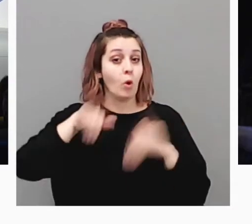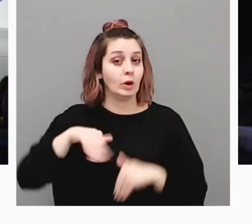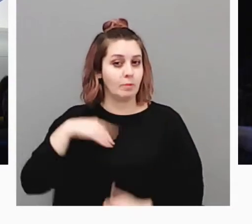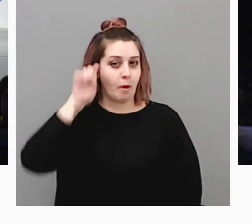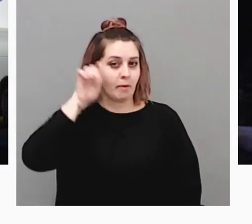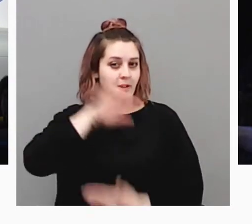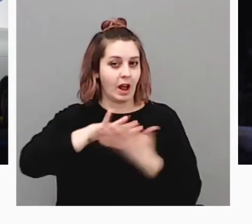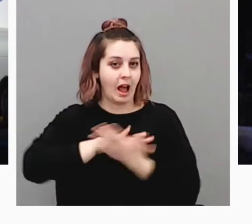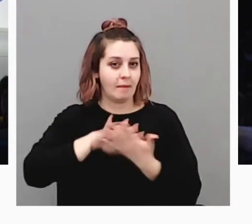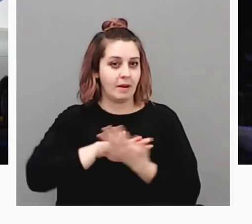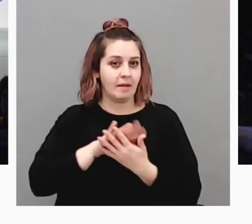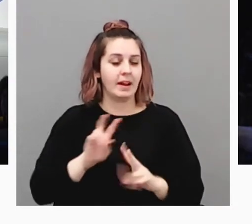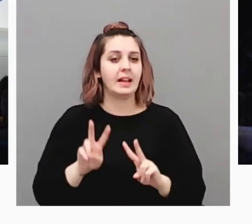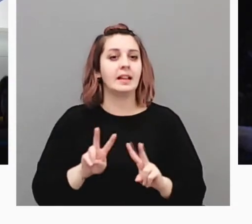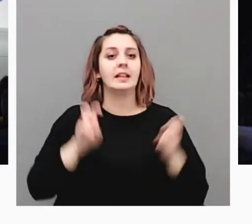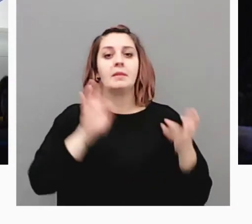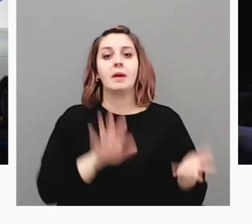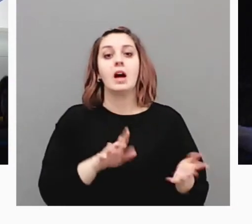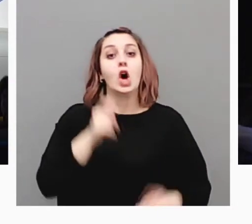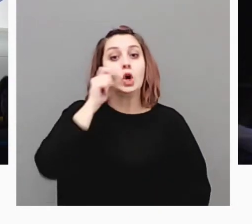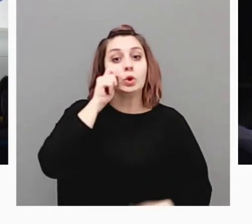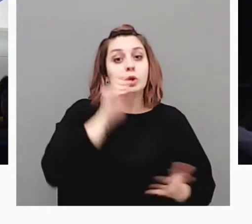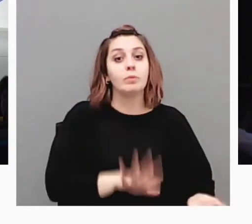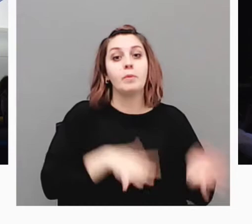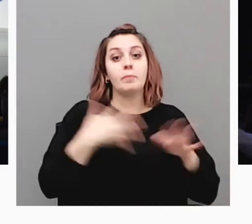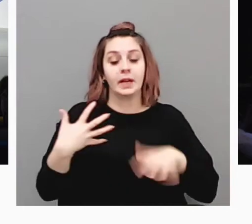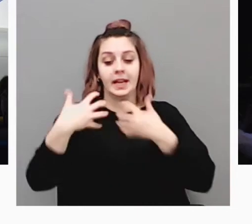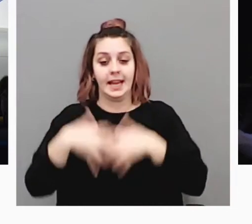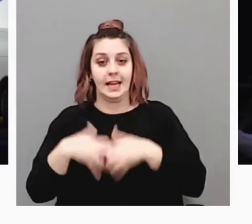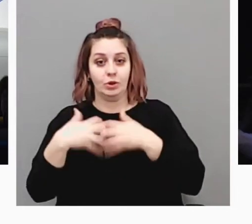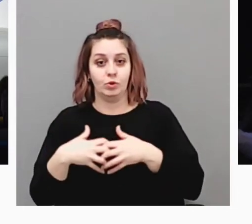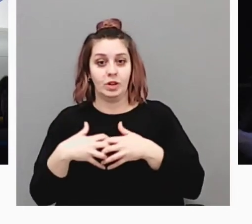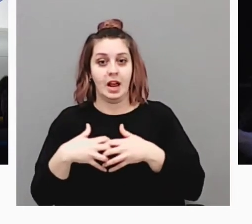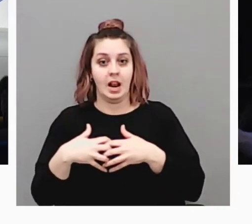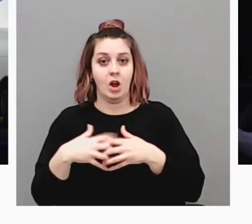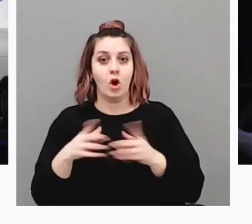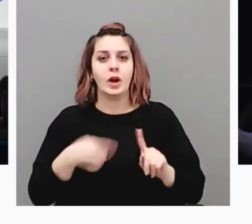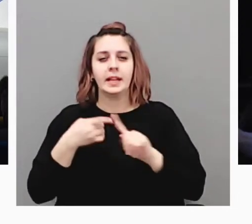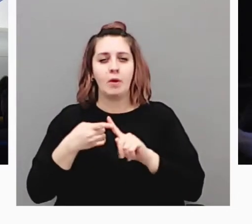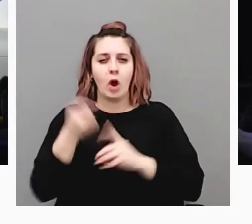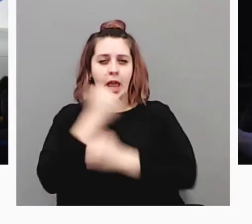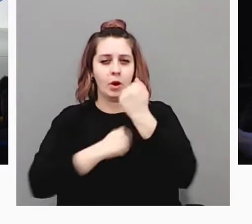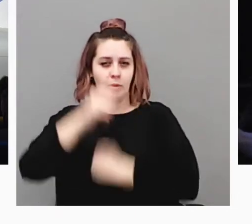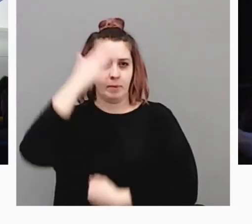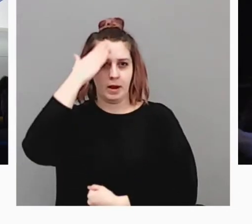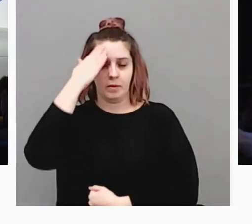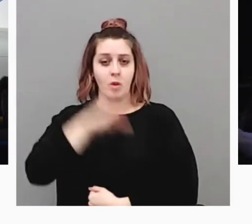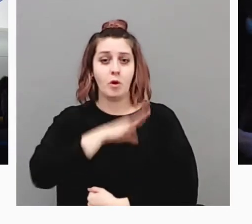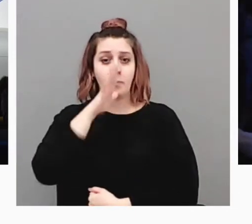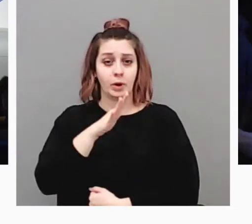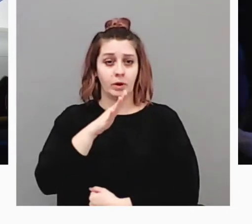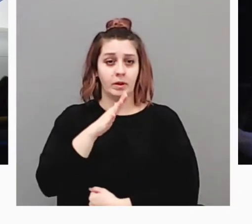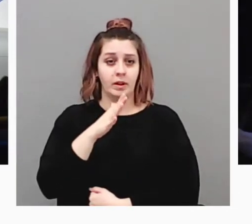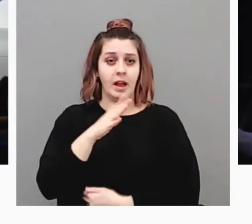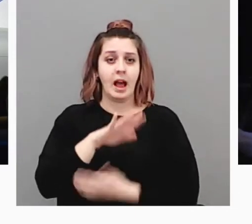eso de convertir el turismo industrial en motor económico, porque en la presentación apuntabais desde el puerto